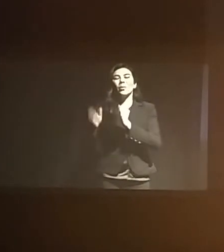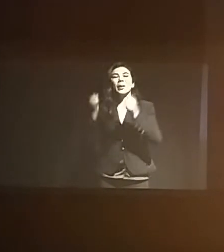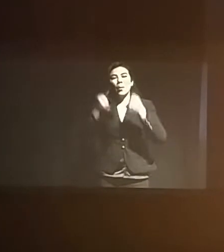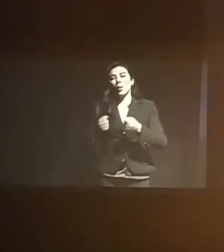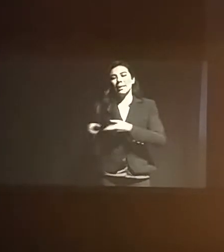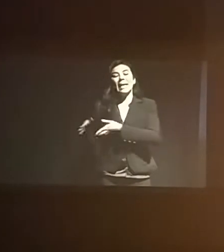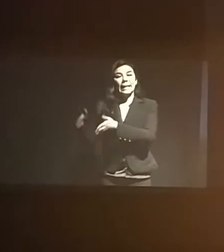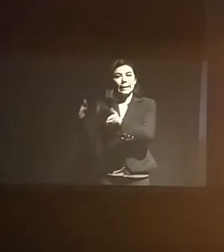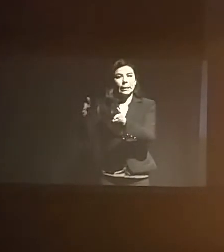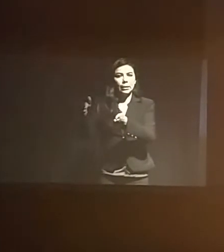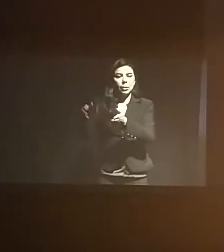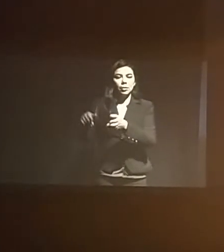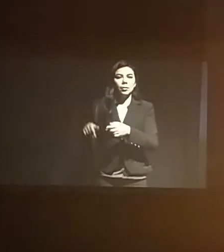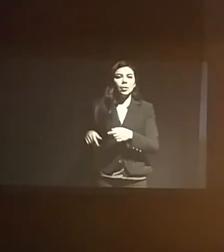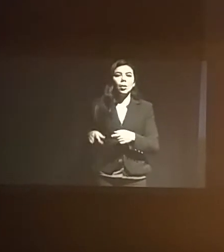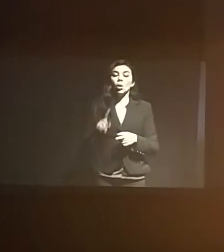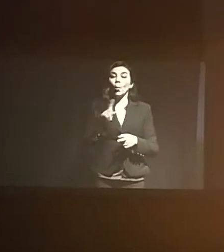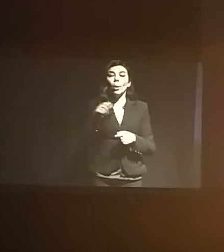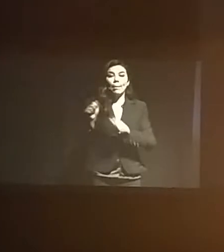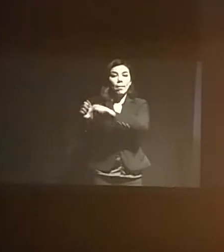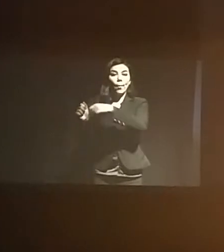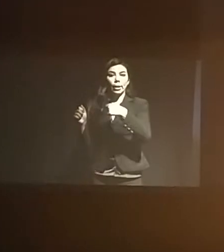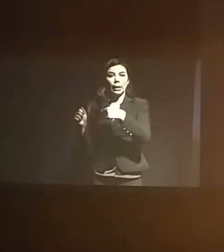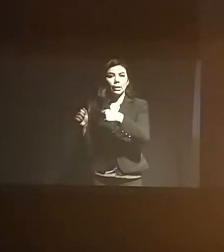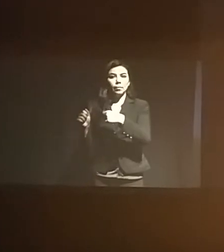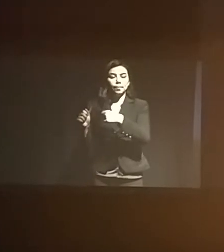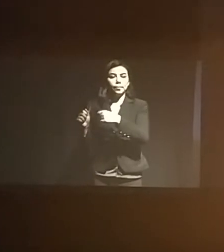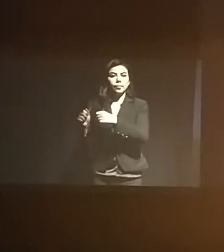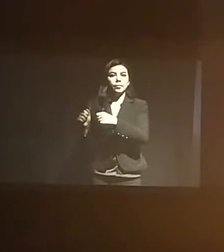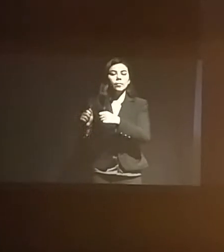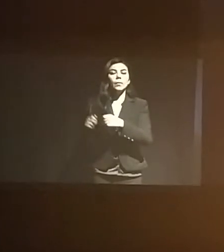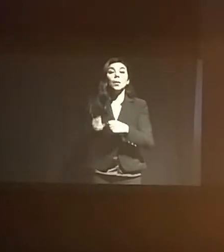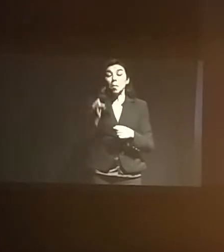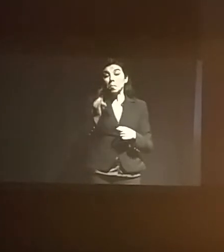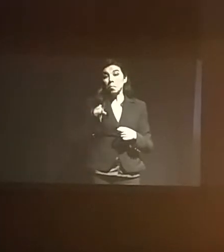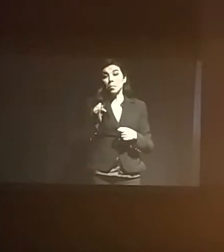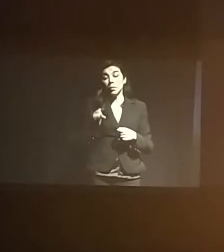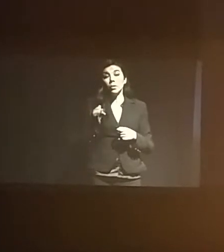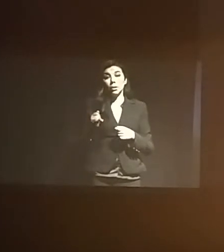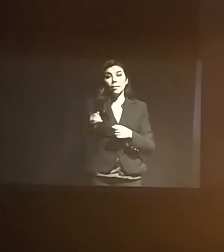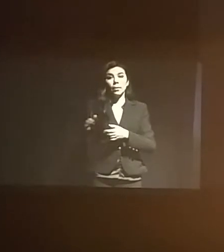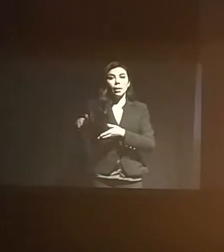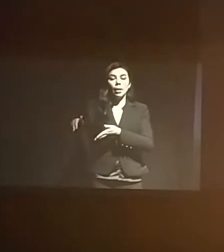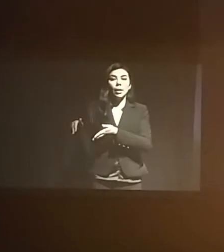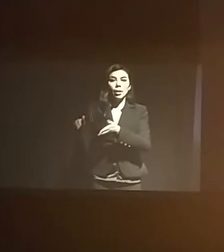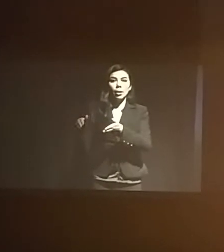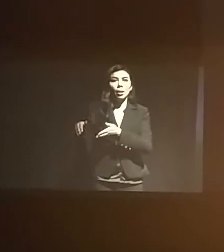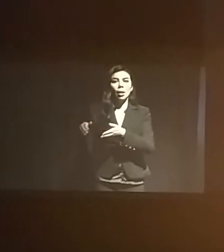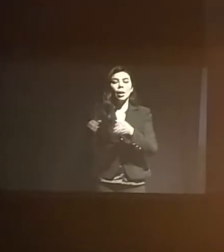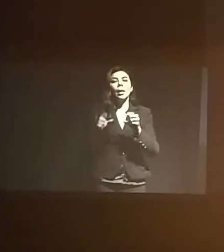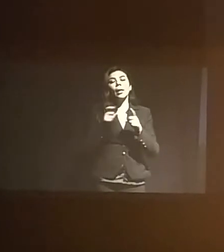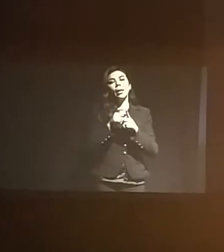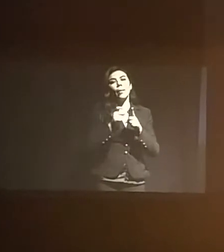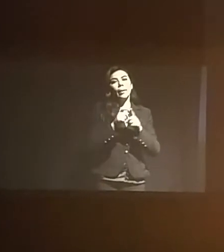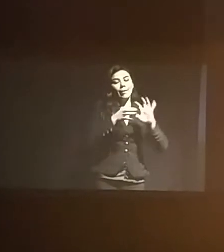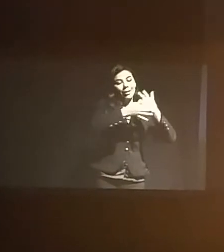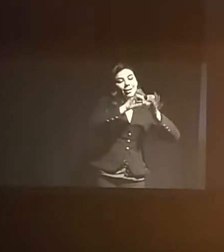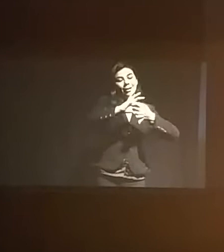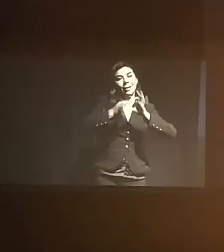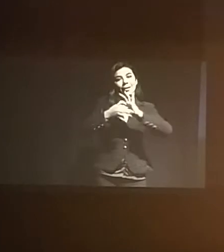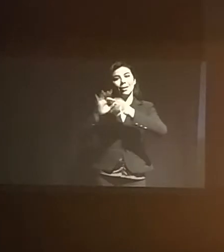necesariamente poder salir por la misma puerta. Pero si estamos en la ruta, en el concepto de la cadena de